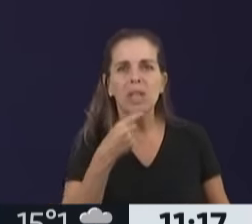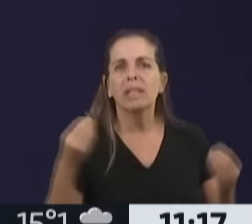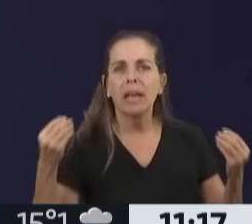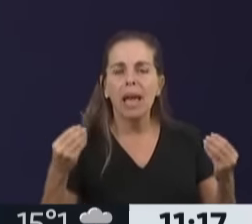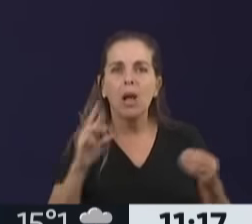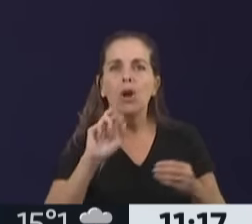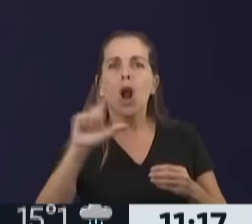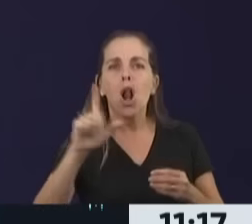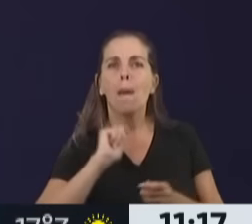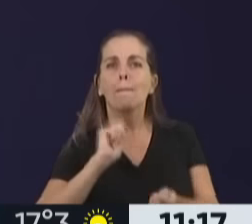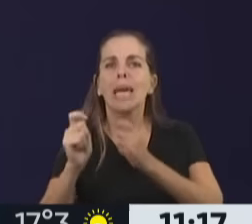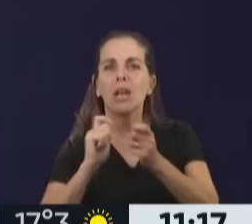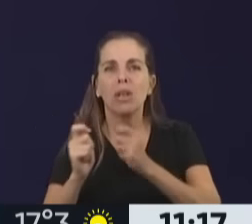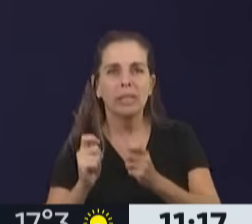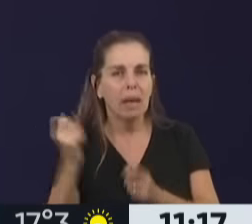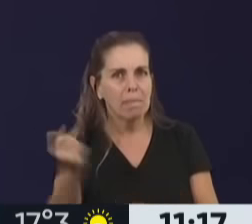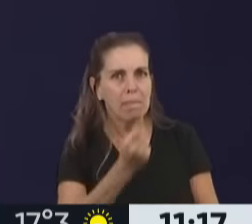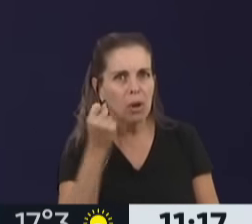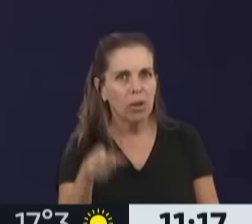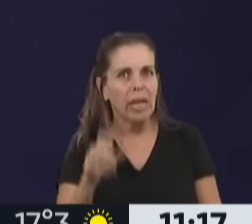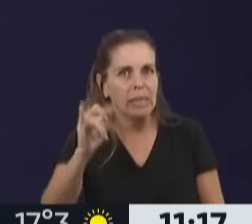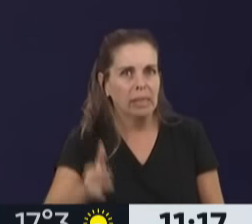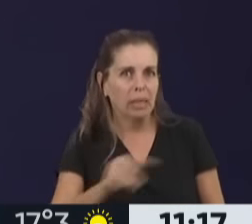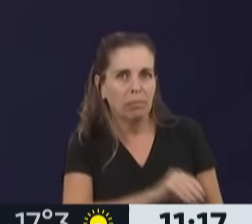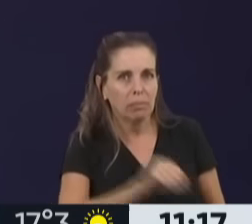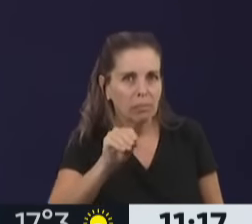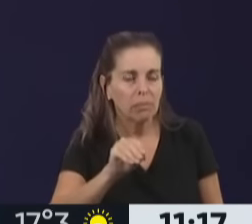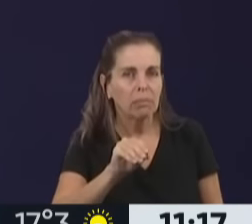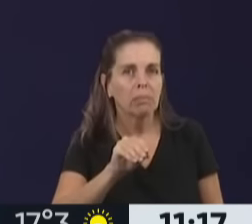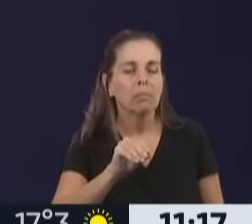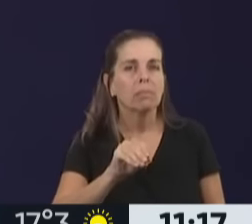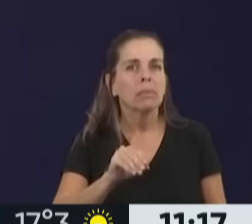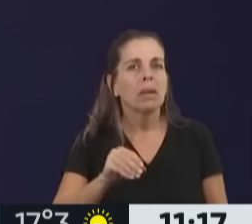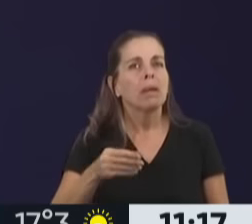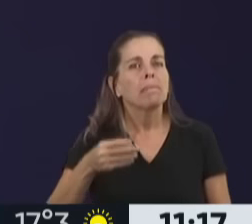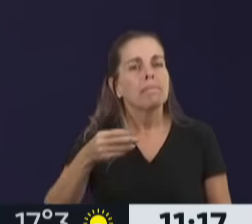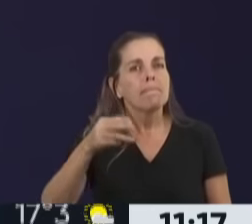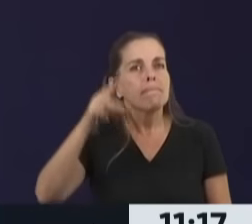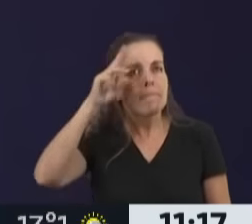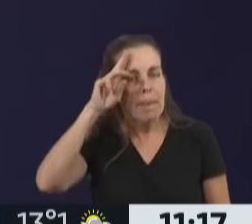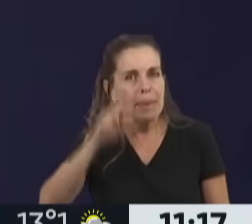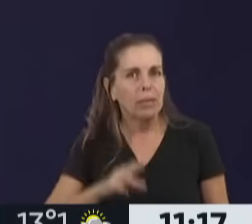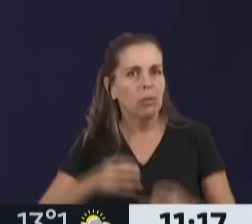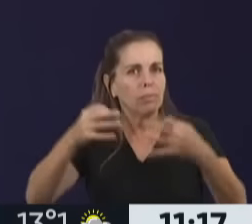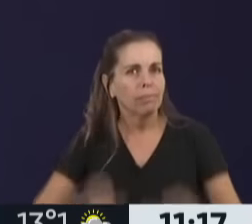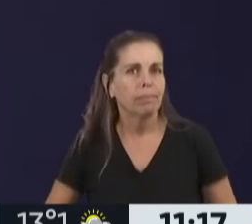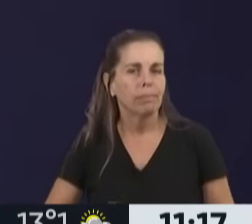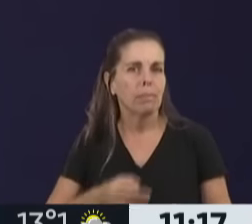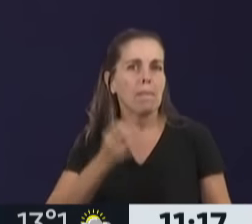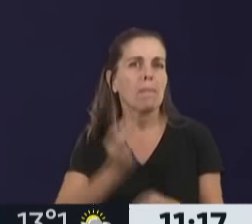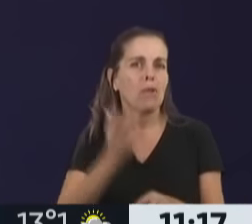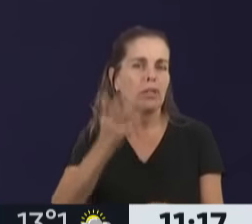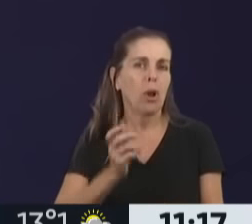tiene el periodismo eh y la honorabilidad de la profesión del periodista y de la